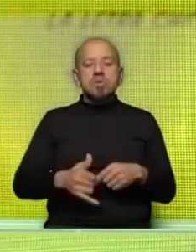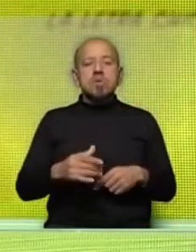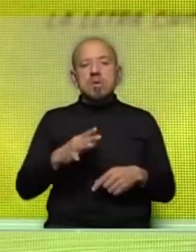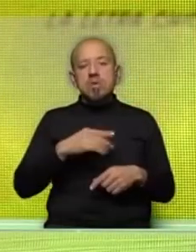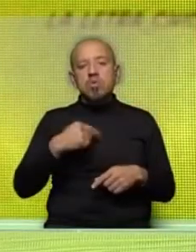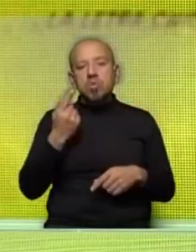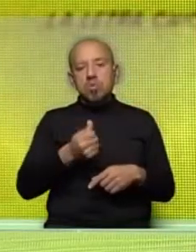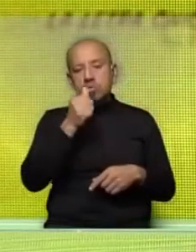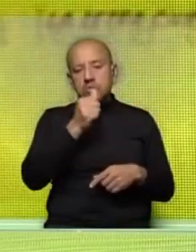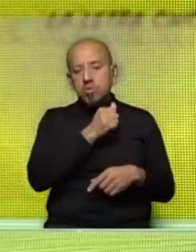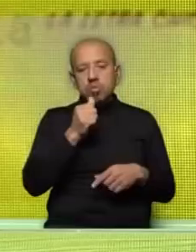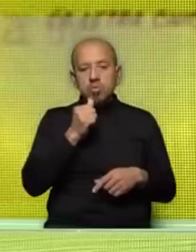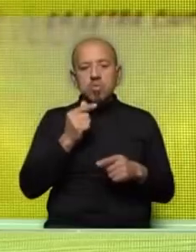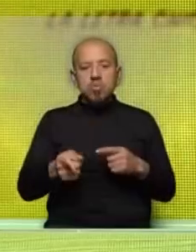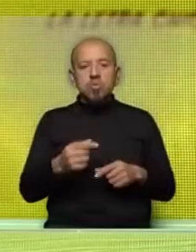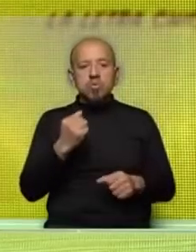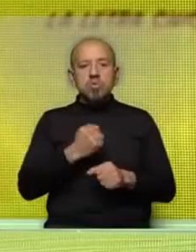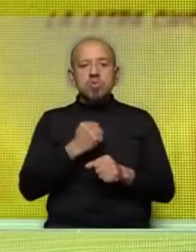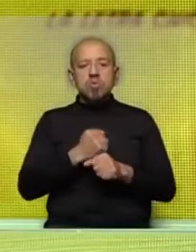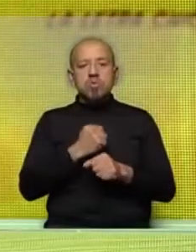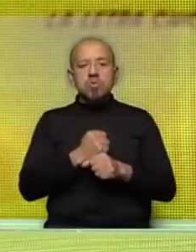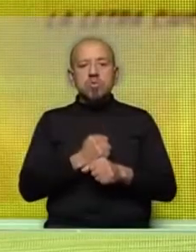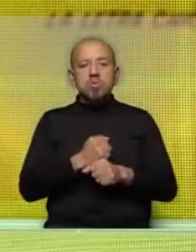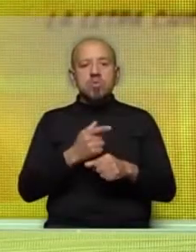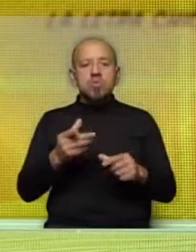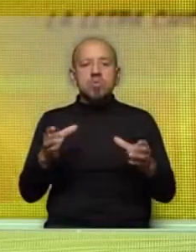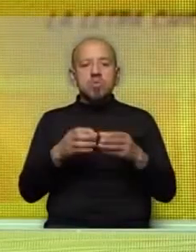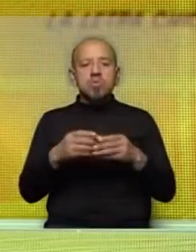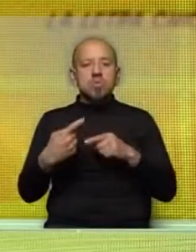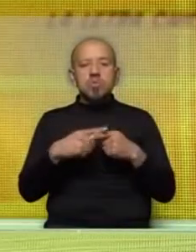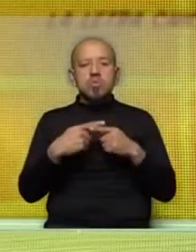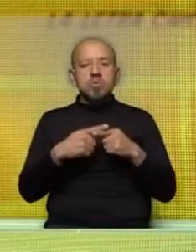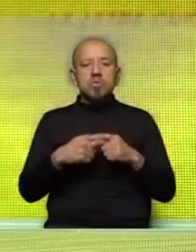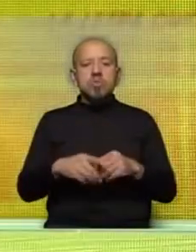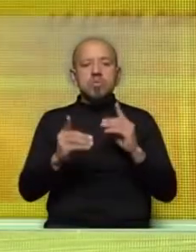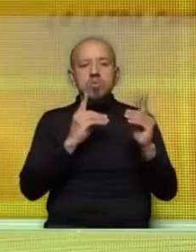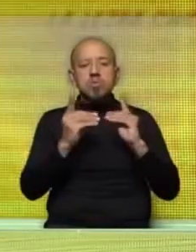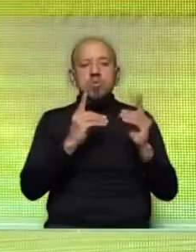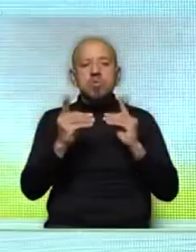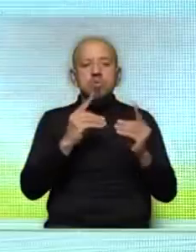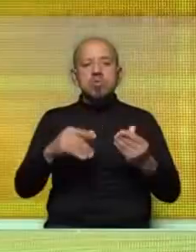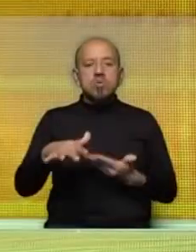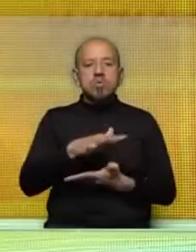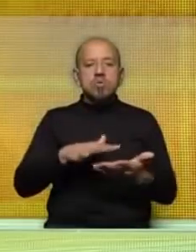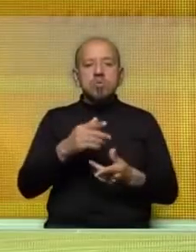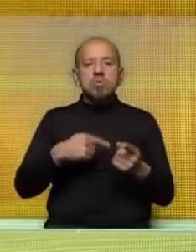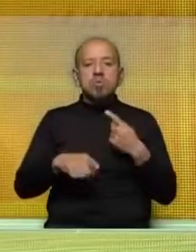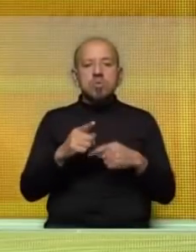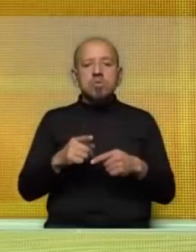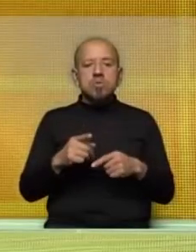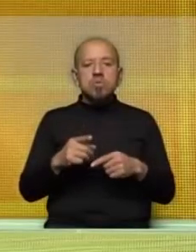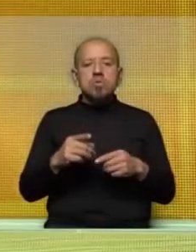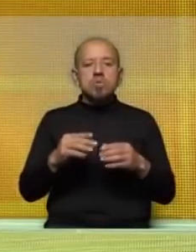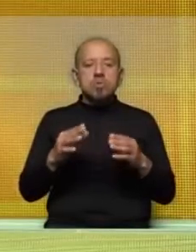que sea con con con trabajo de de la comunidad y con discusión y con un diálogo barrial nacional lo que sea pero donde